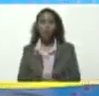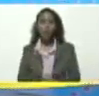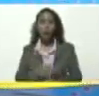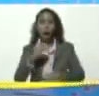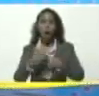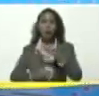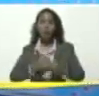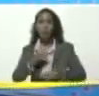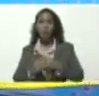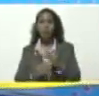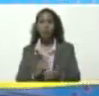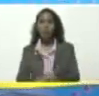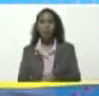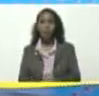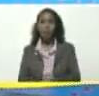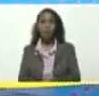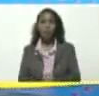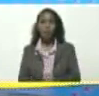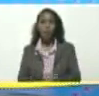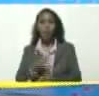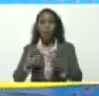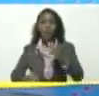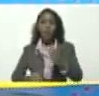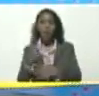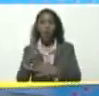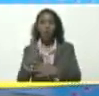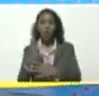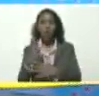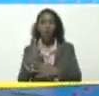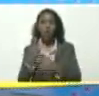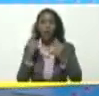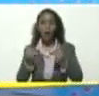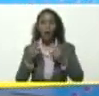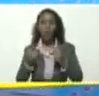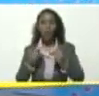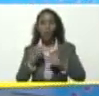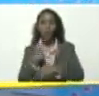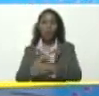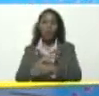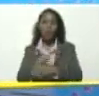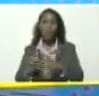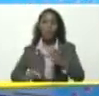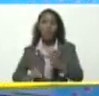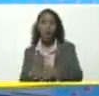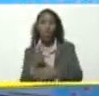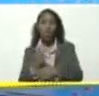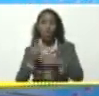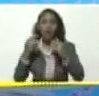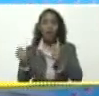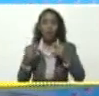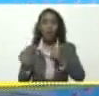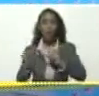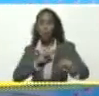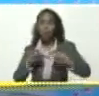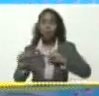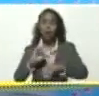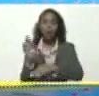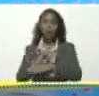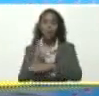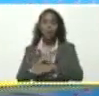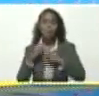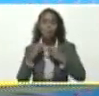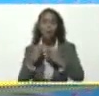crear un fondo de acción rápida, fondo de acción rápido,